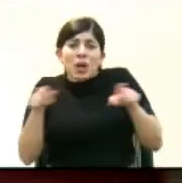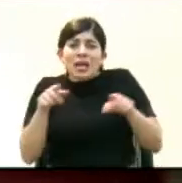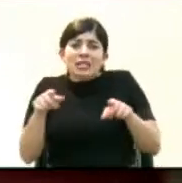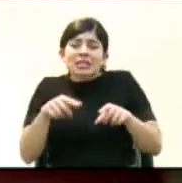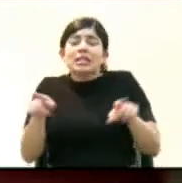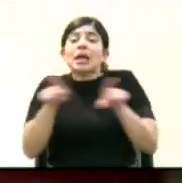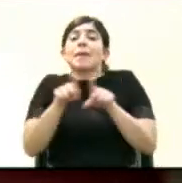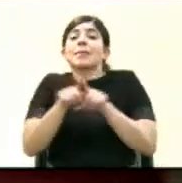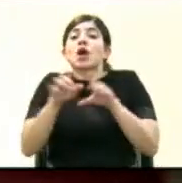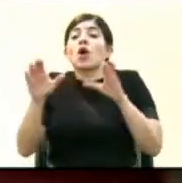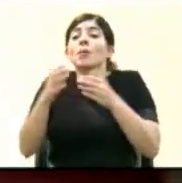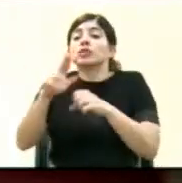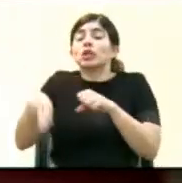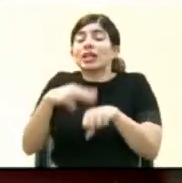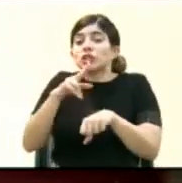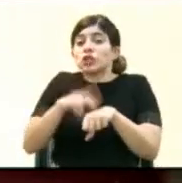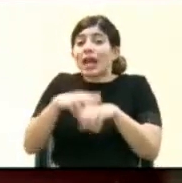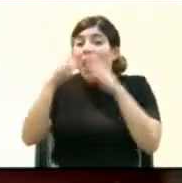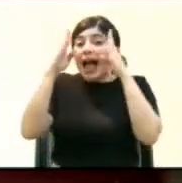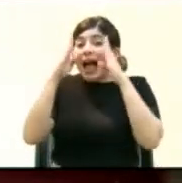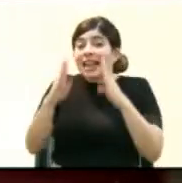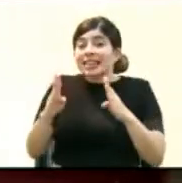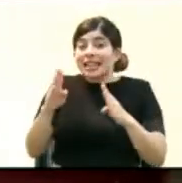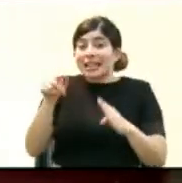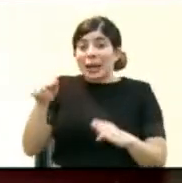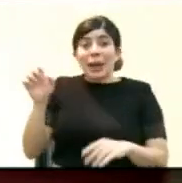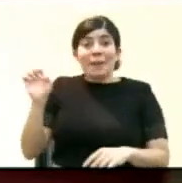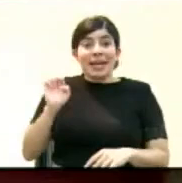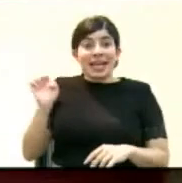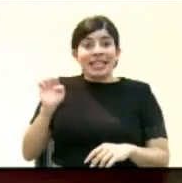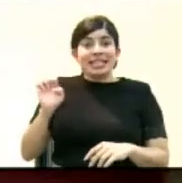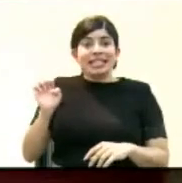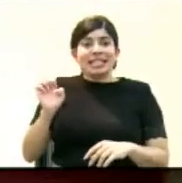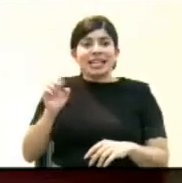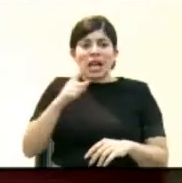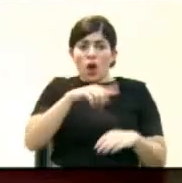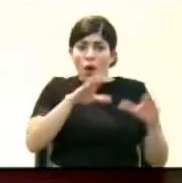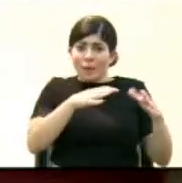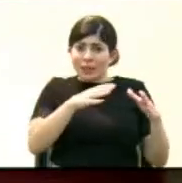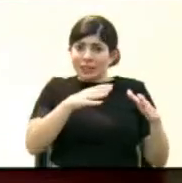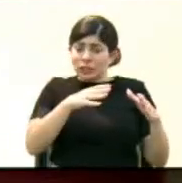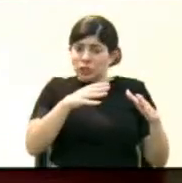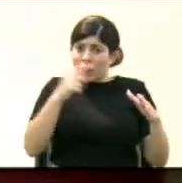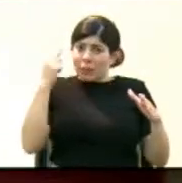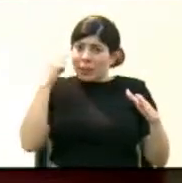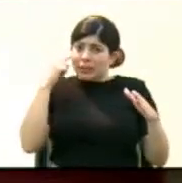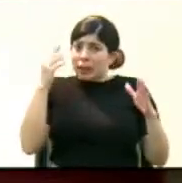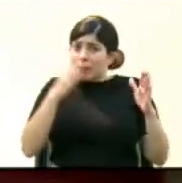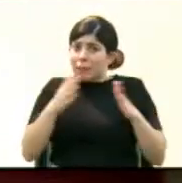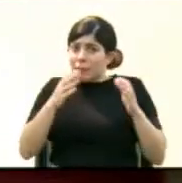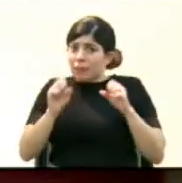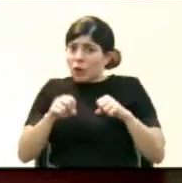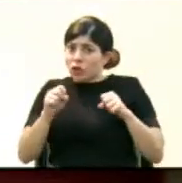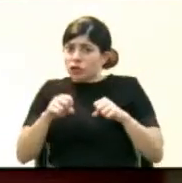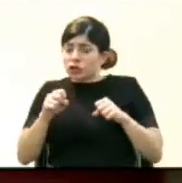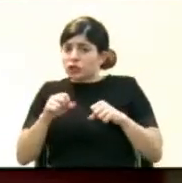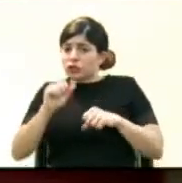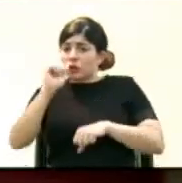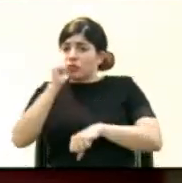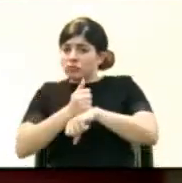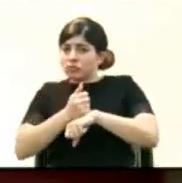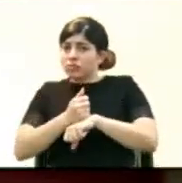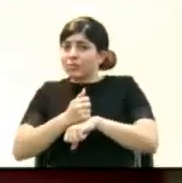dónde la Comisión Nacional de Atención de esta emergencia está previendo la posibilidad de definir